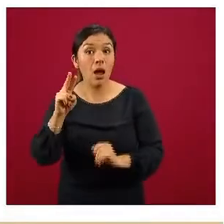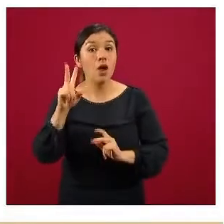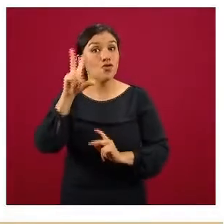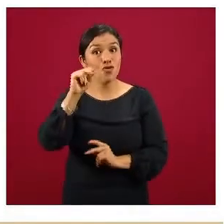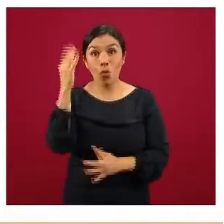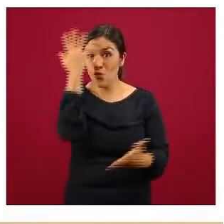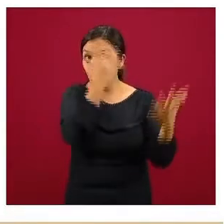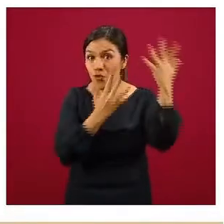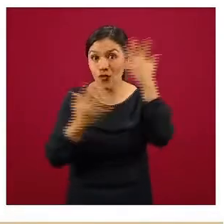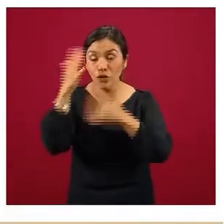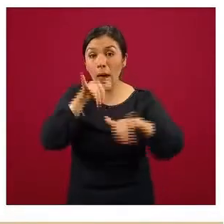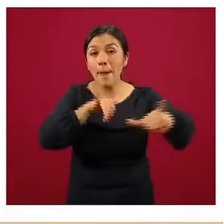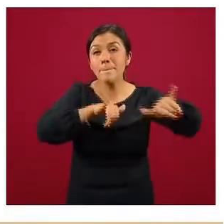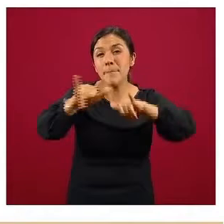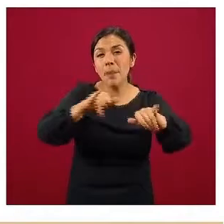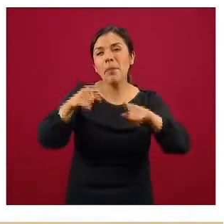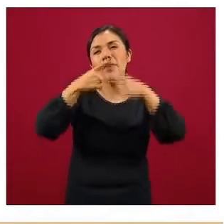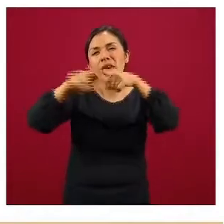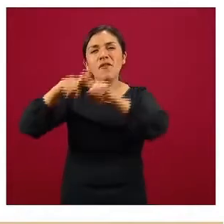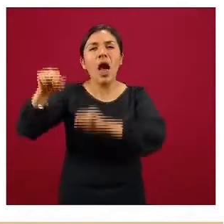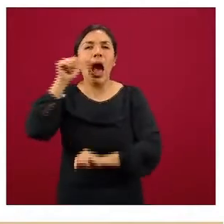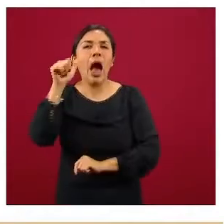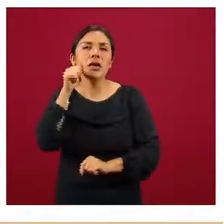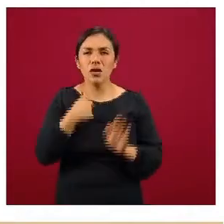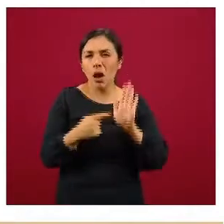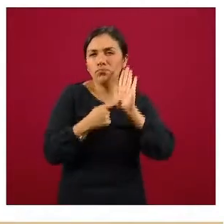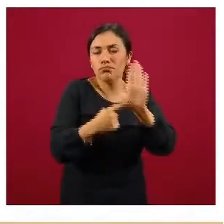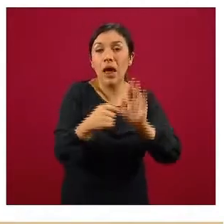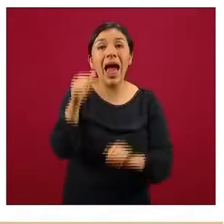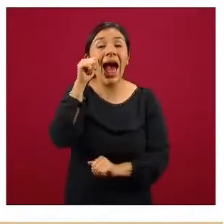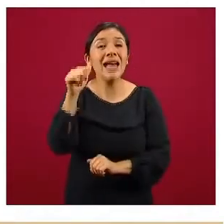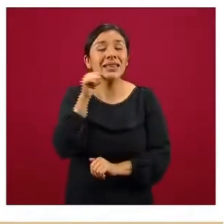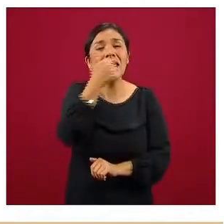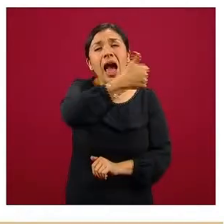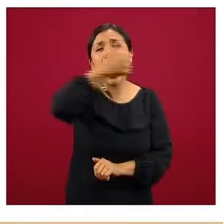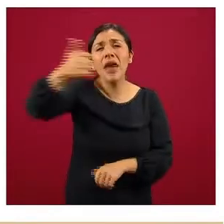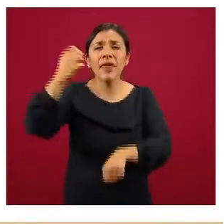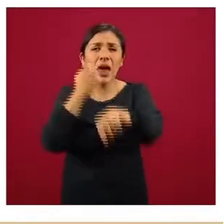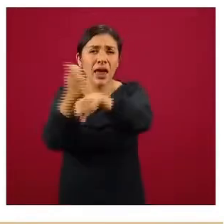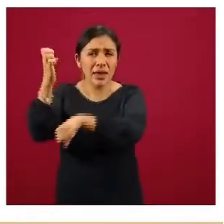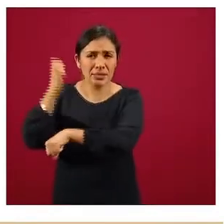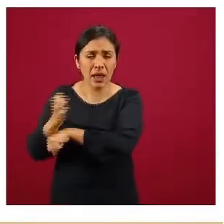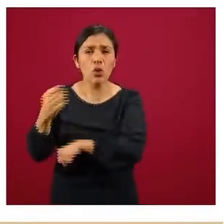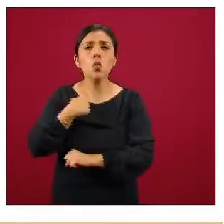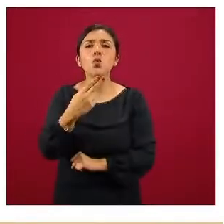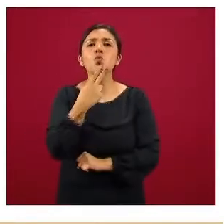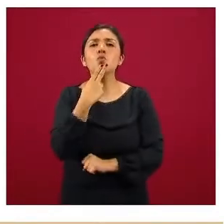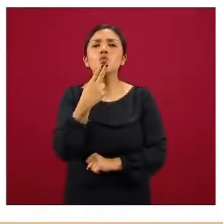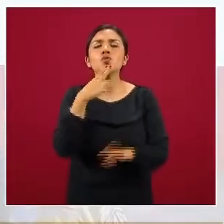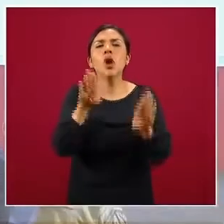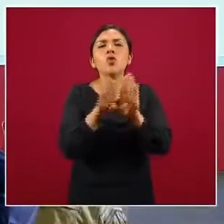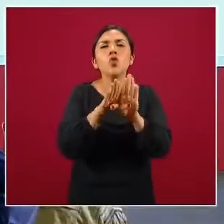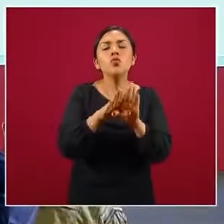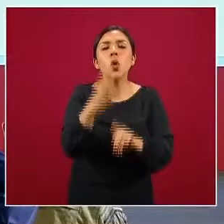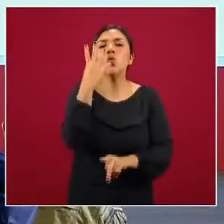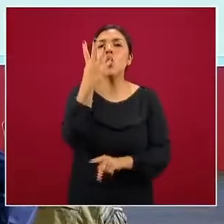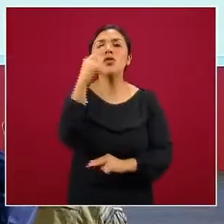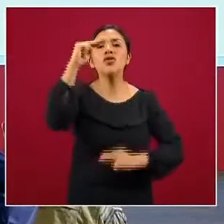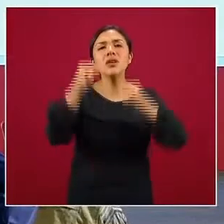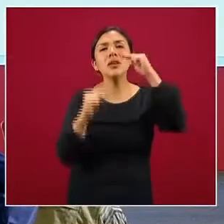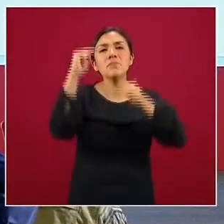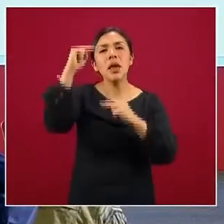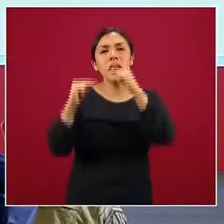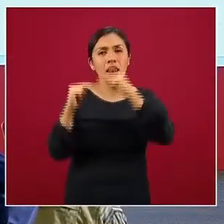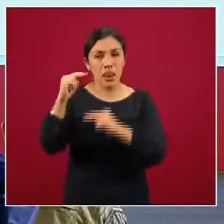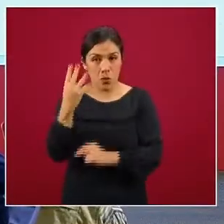no confundirse con los mapas diversos que presentamos ayer. Ayer, para cada entidad federativa, usamos una escala de 4